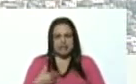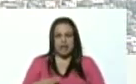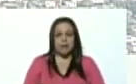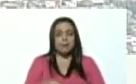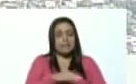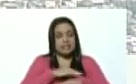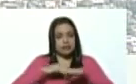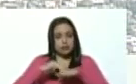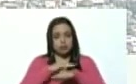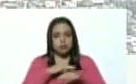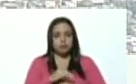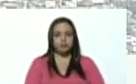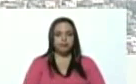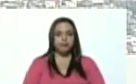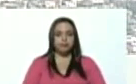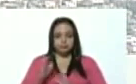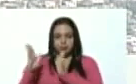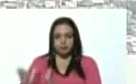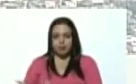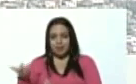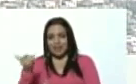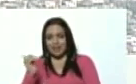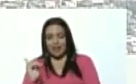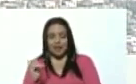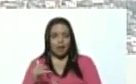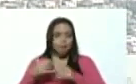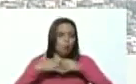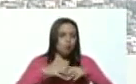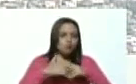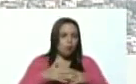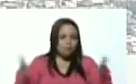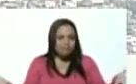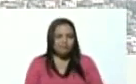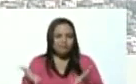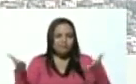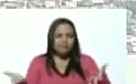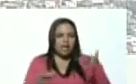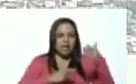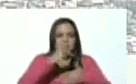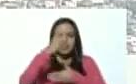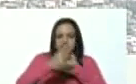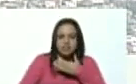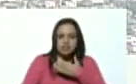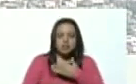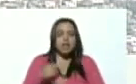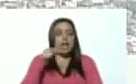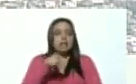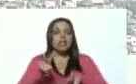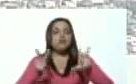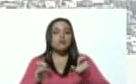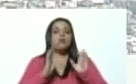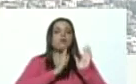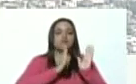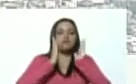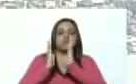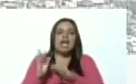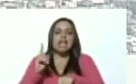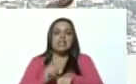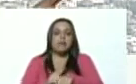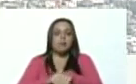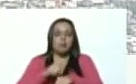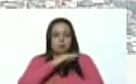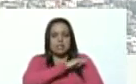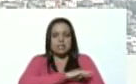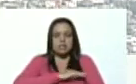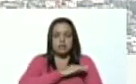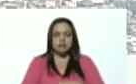Paredes, que ha sido el eje, el motor de la planificación de esta nueva fase, bueno, nos diera